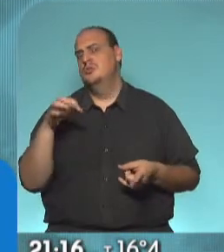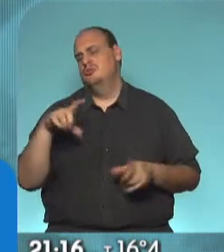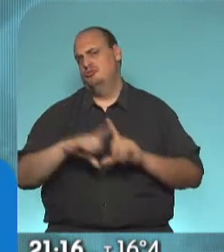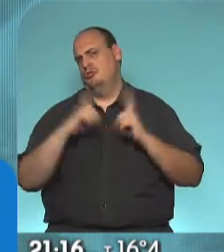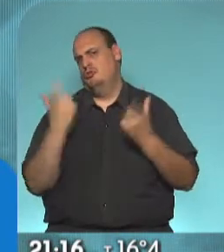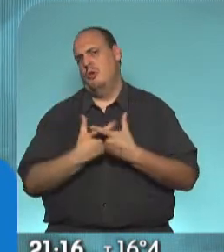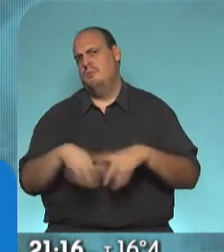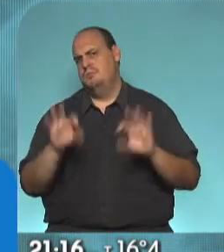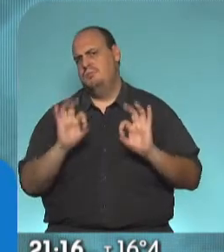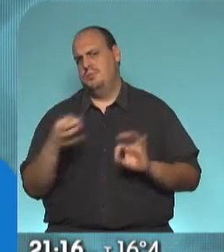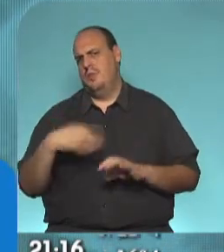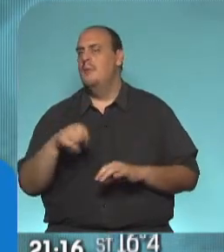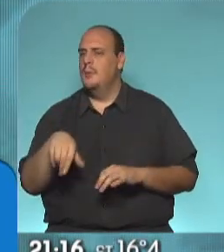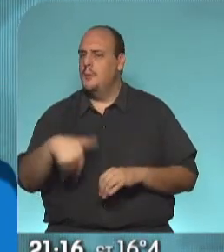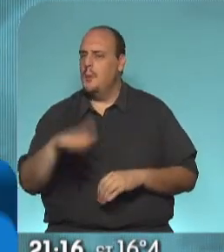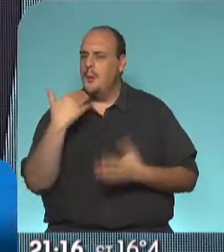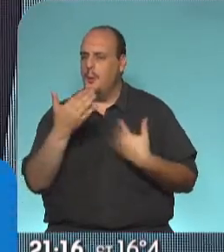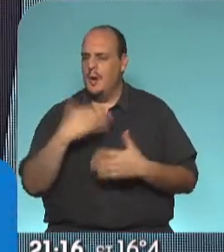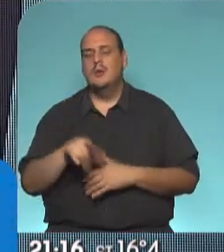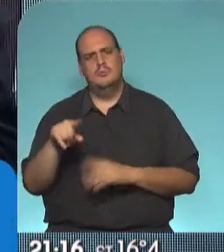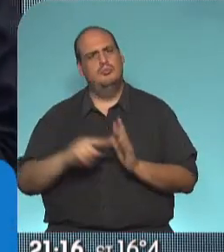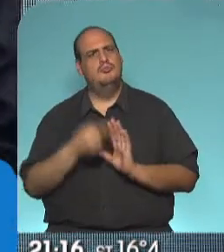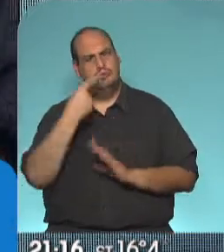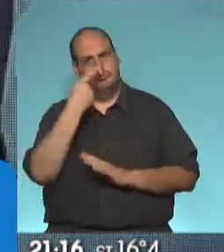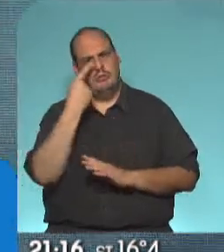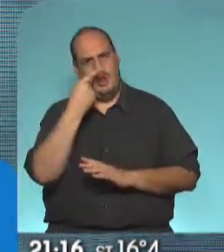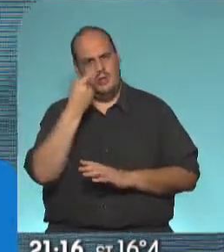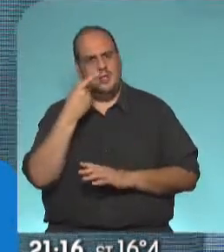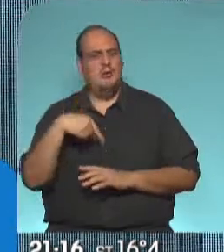y lo vamos a hablar en un ratito. Sí, va a ser interesante que nosotros lo escuchemos.